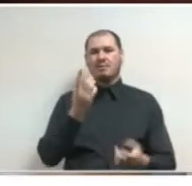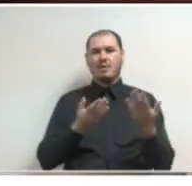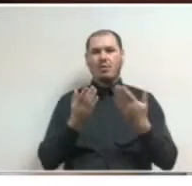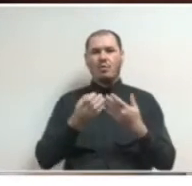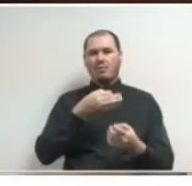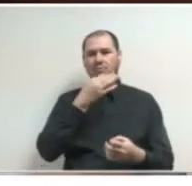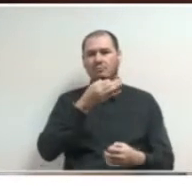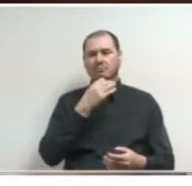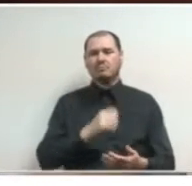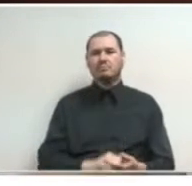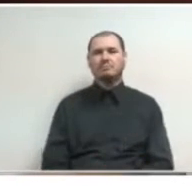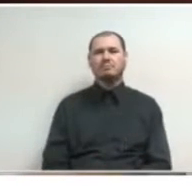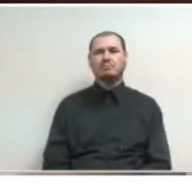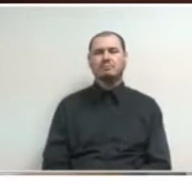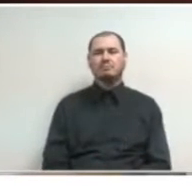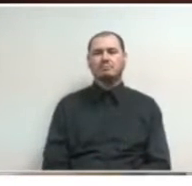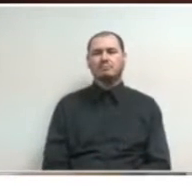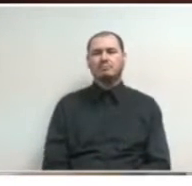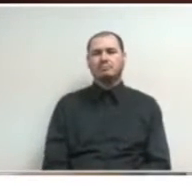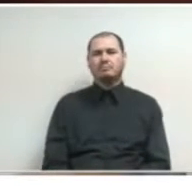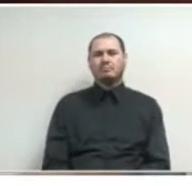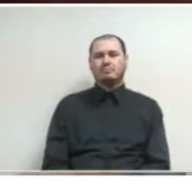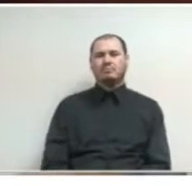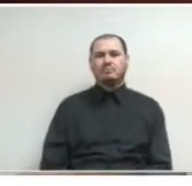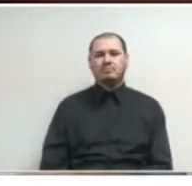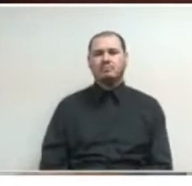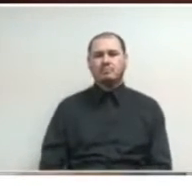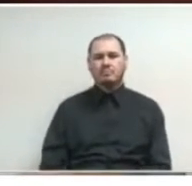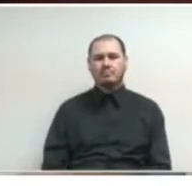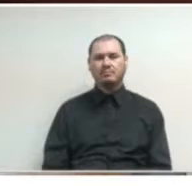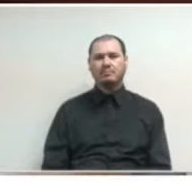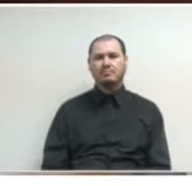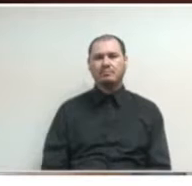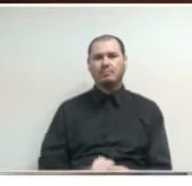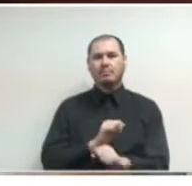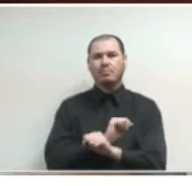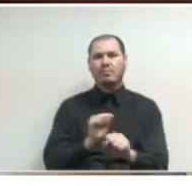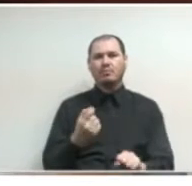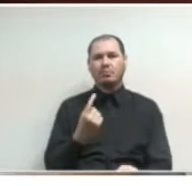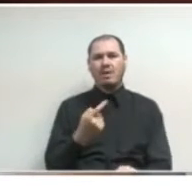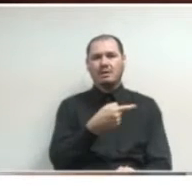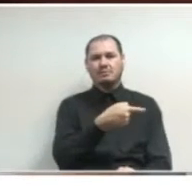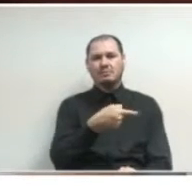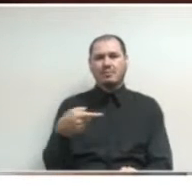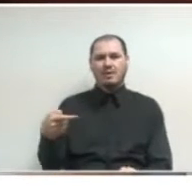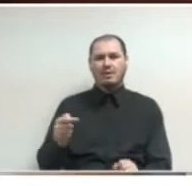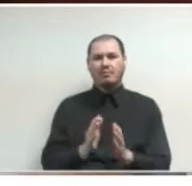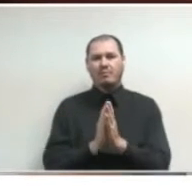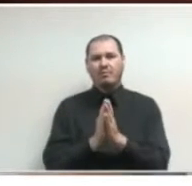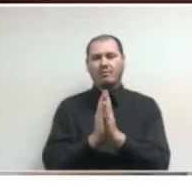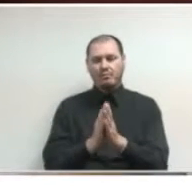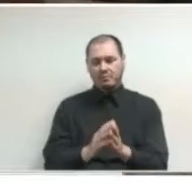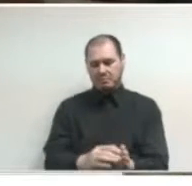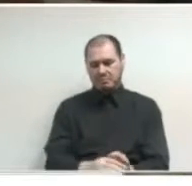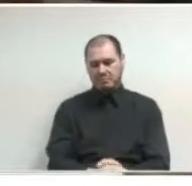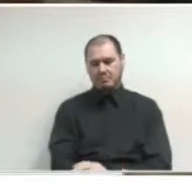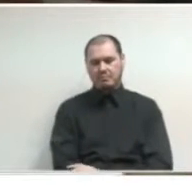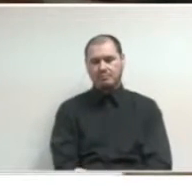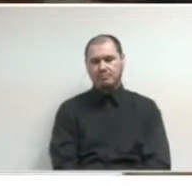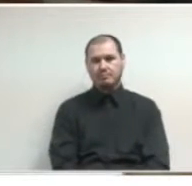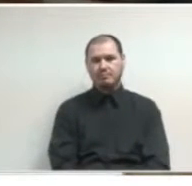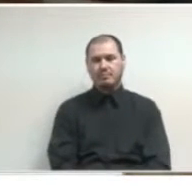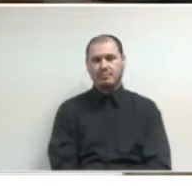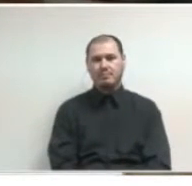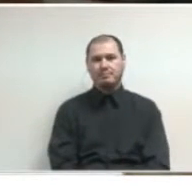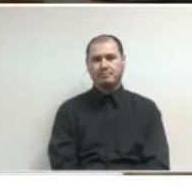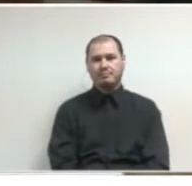Presidente, por favor, si puede ser una semana. Correcto, doctor. Señor Jaure, ya puedo hacer un mapa